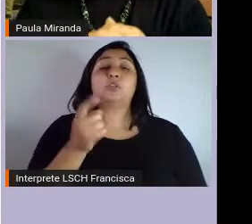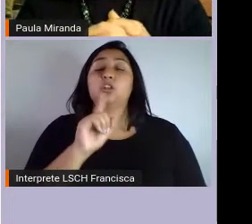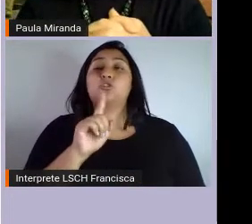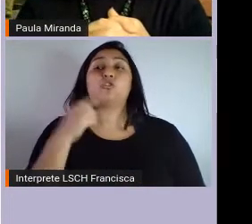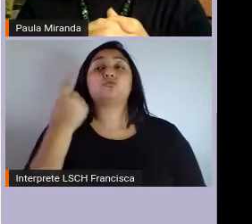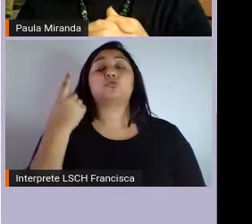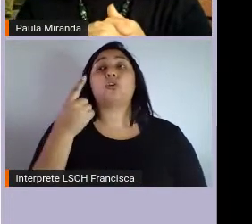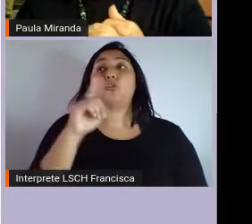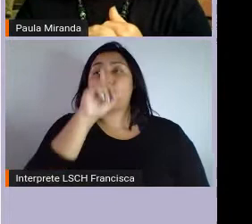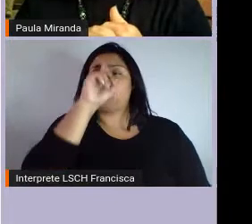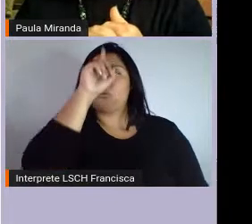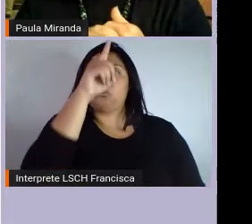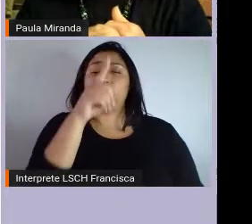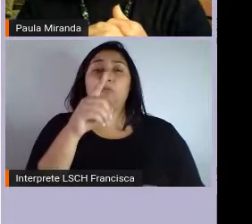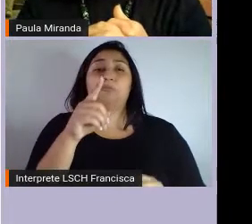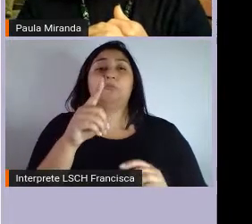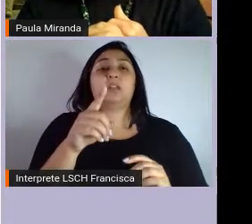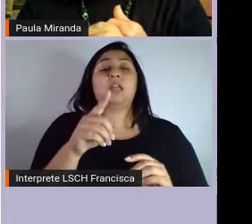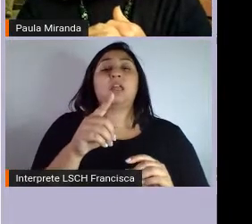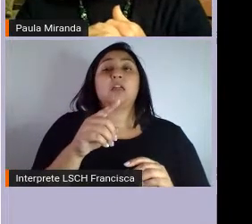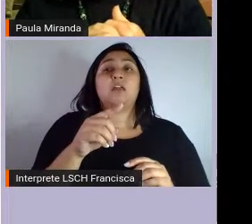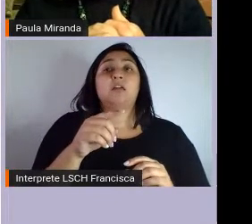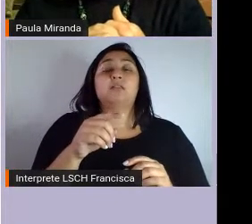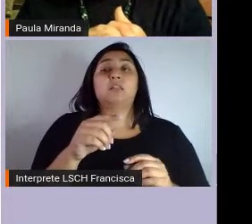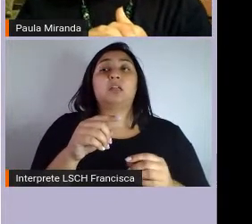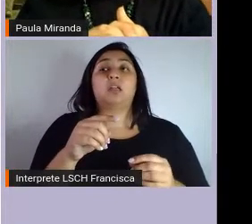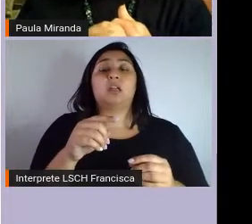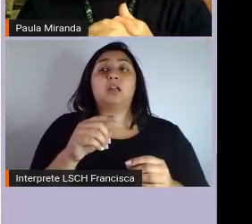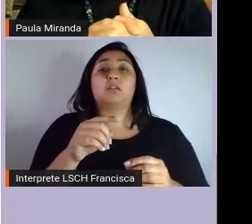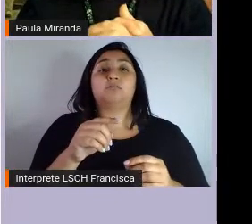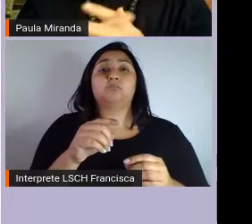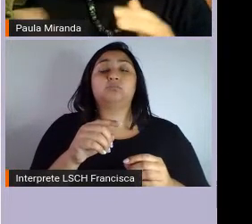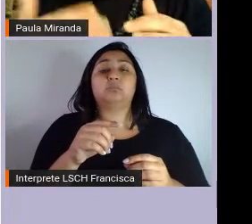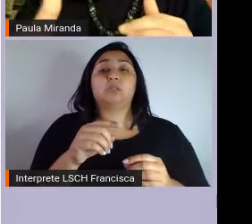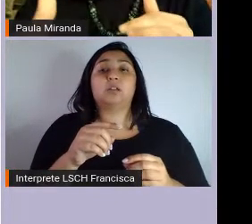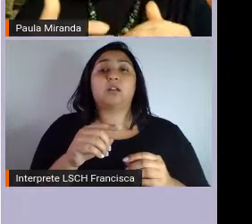tradición del folclore chileno, que